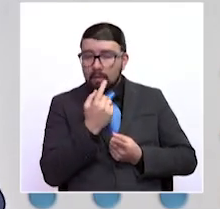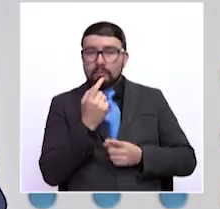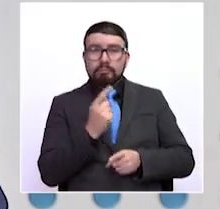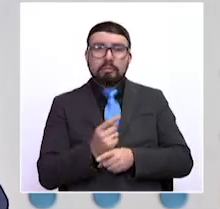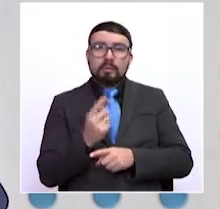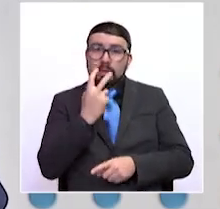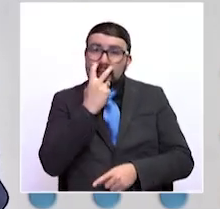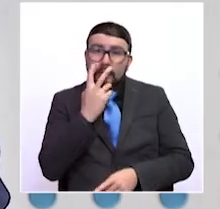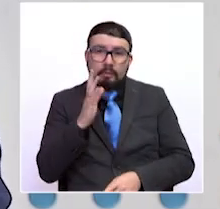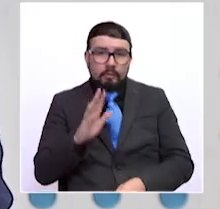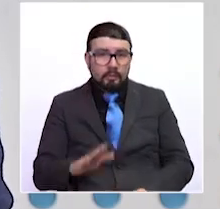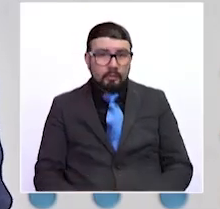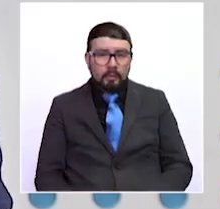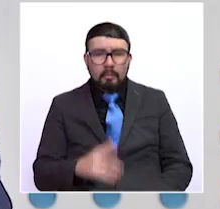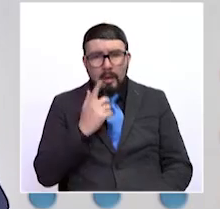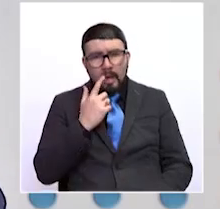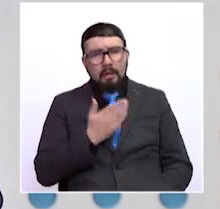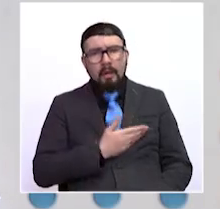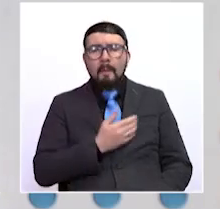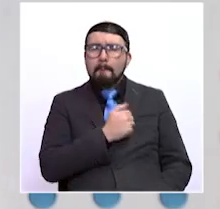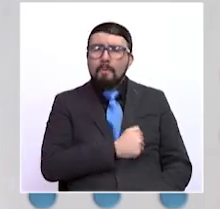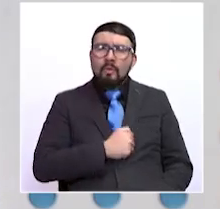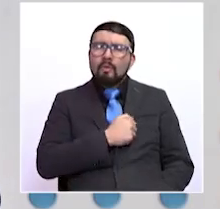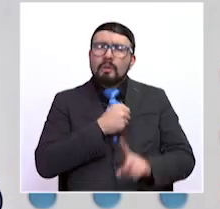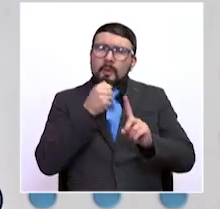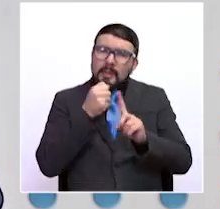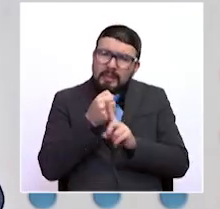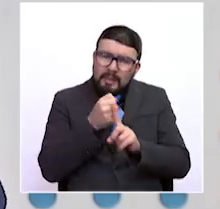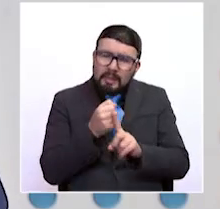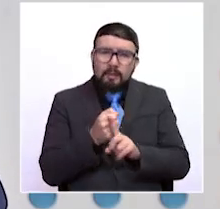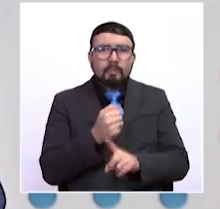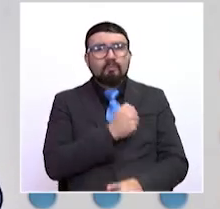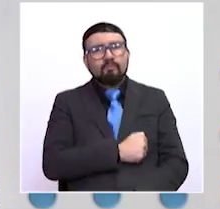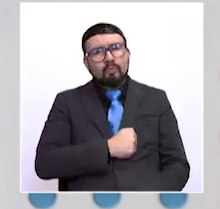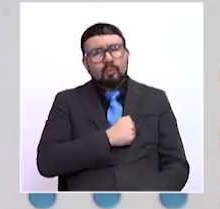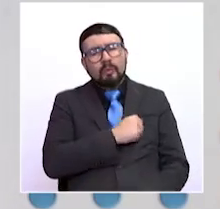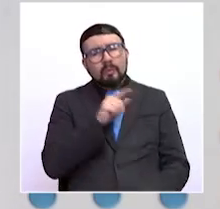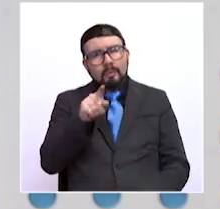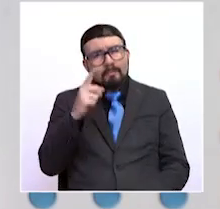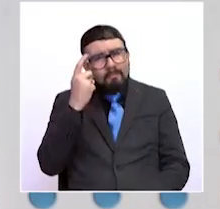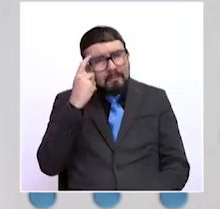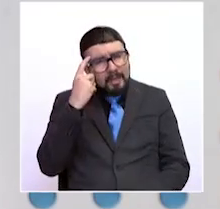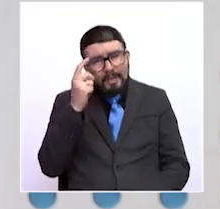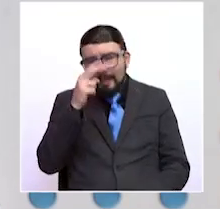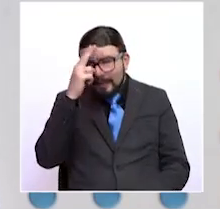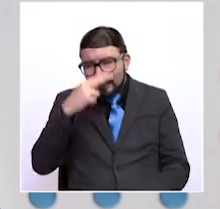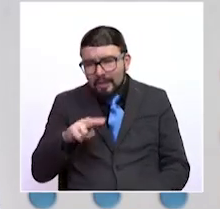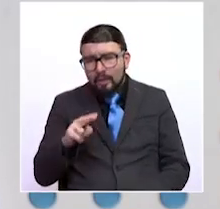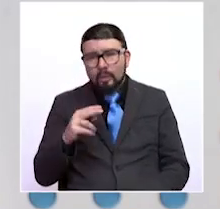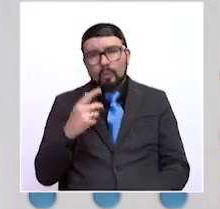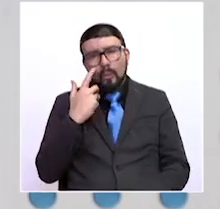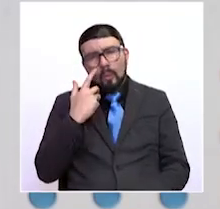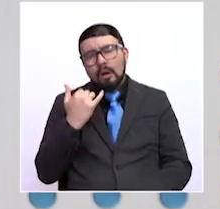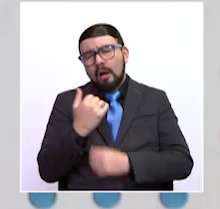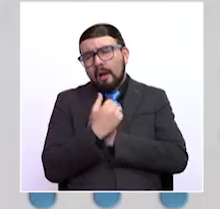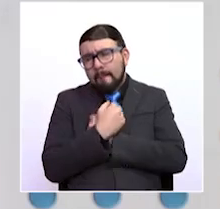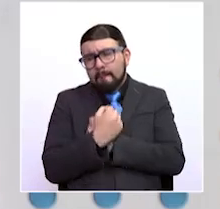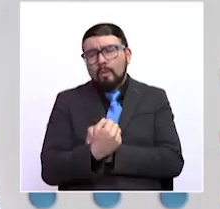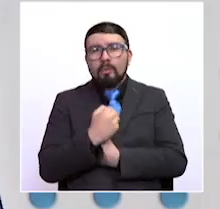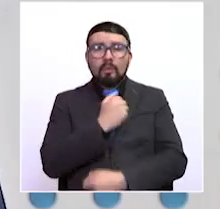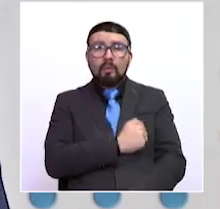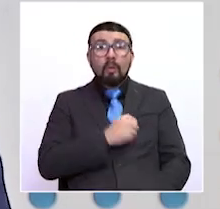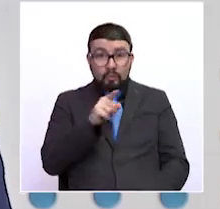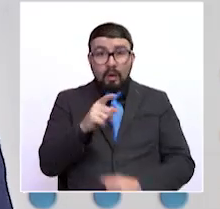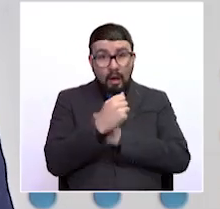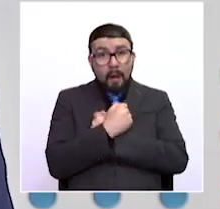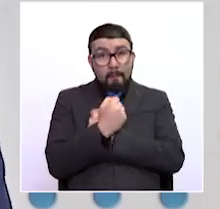este momento voy a empezar a insistirles, por favor, piensen en sus hijos, quiéranlos. Si ustedes los